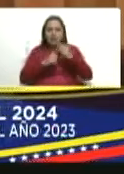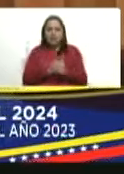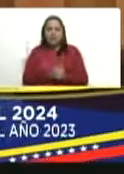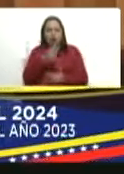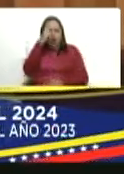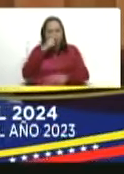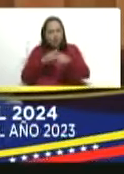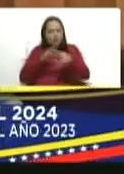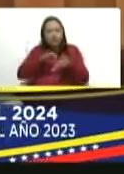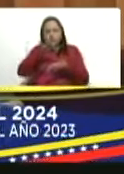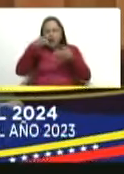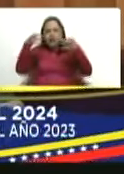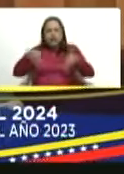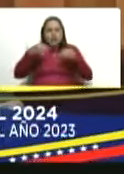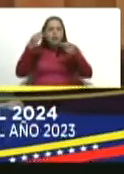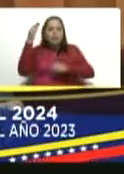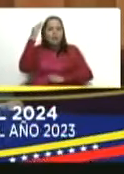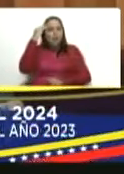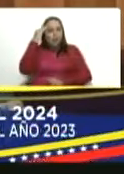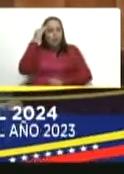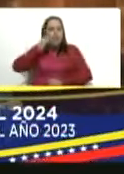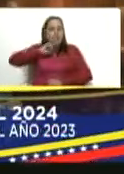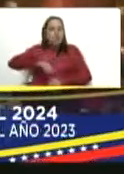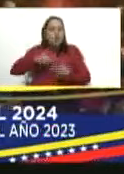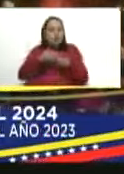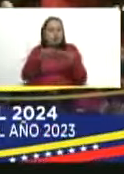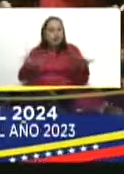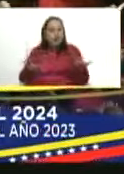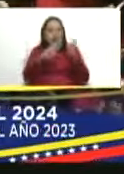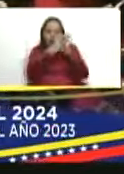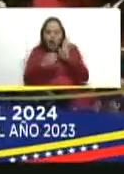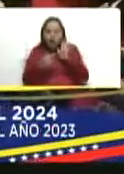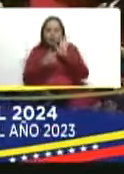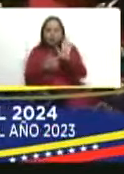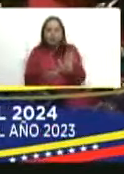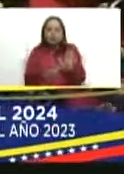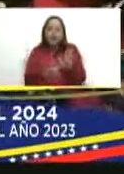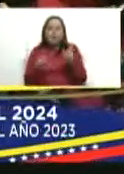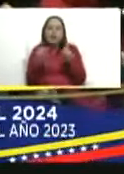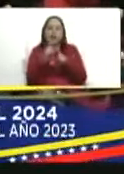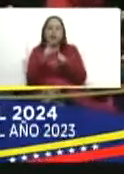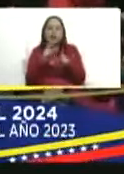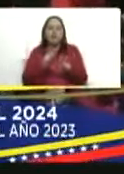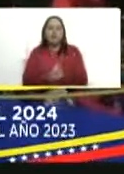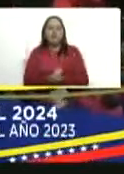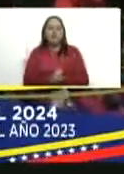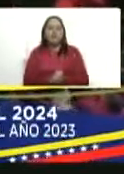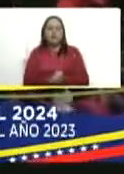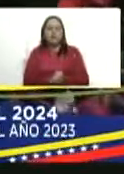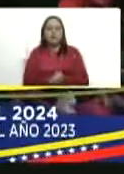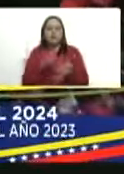honor y gloria a su memoria, a su legado, a su ejemplo, a su palabra.